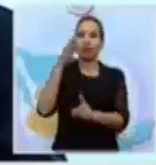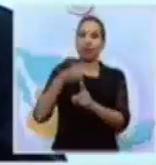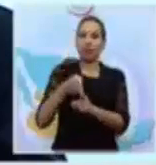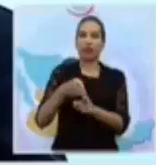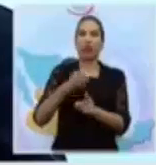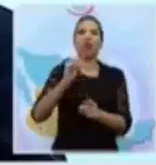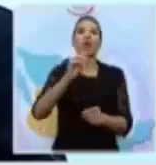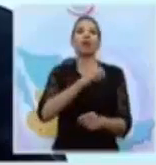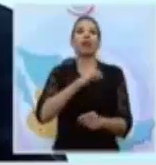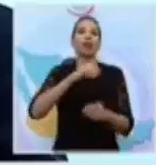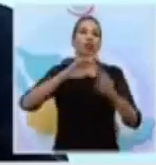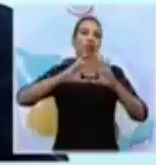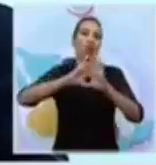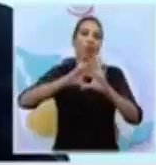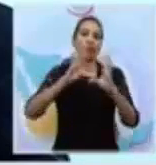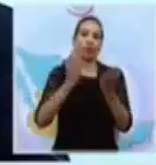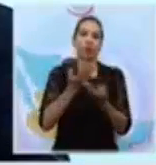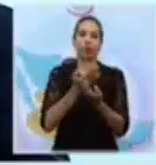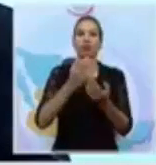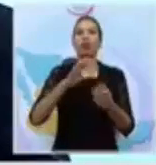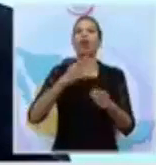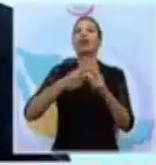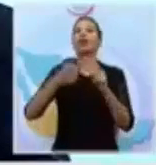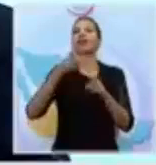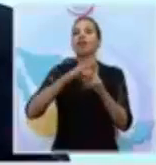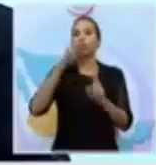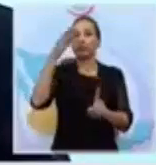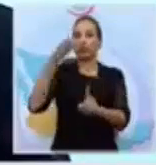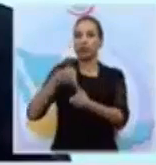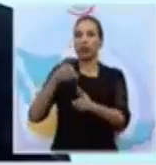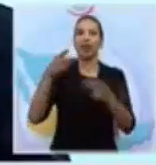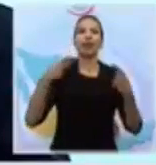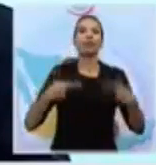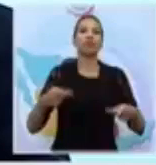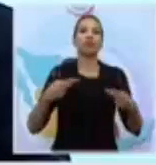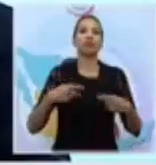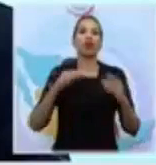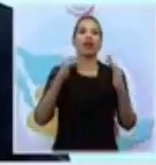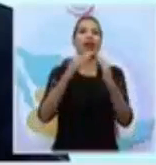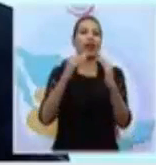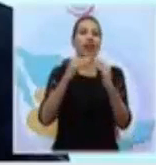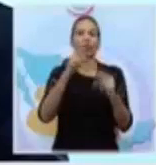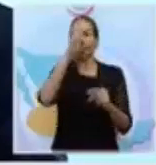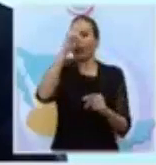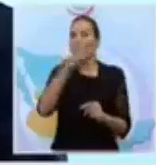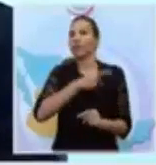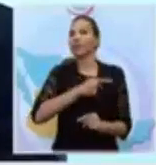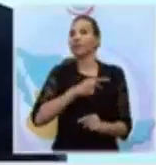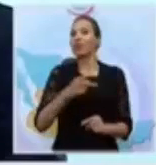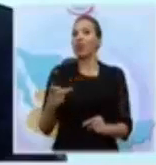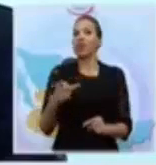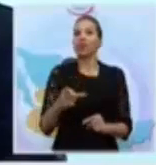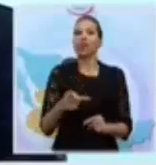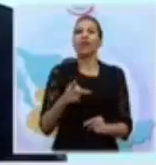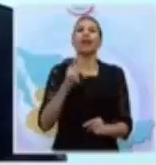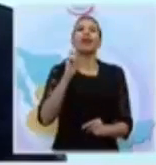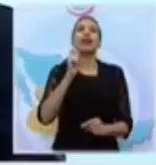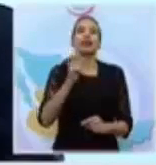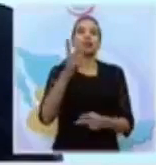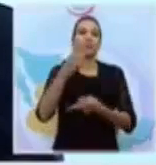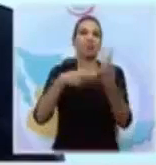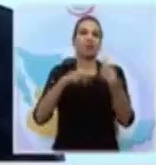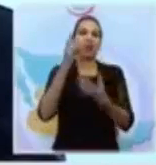o universalista. De hecho, la focalización a personas, hogares en pobreza extrema no está